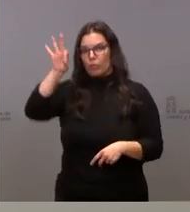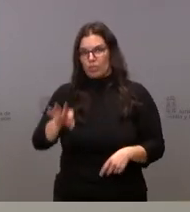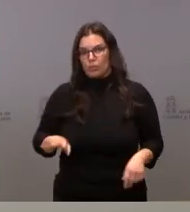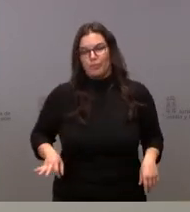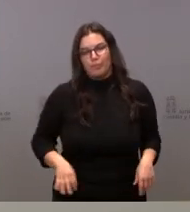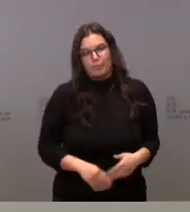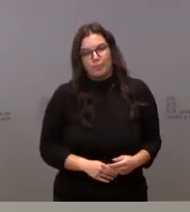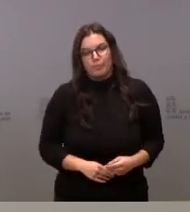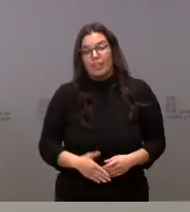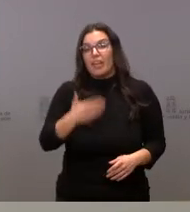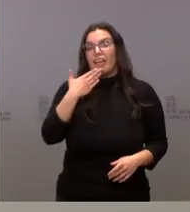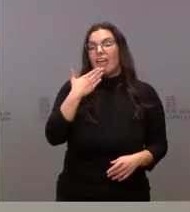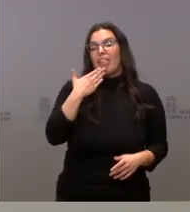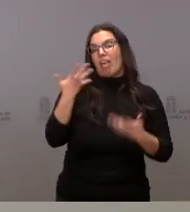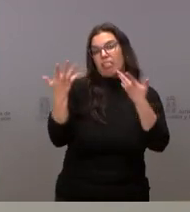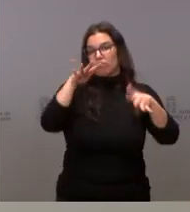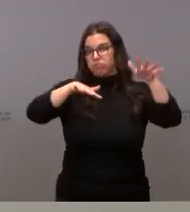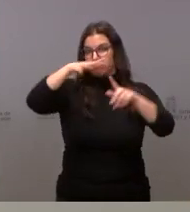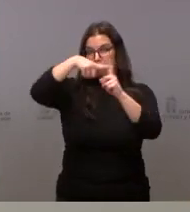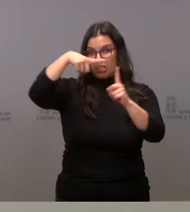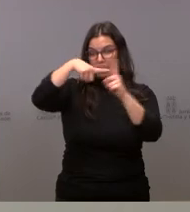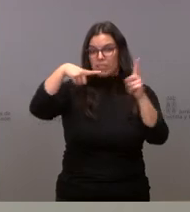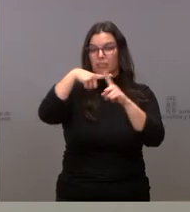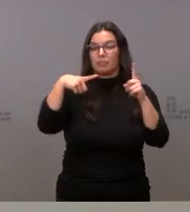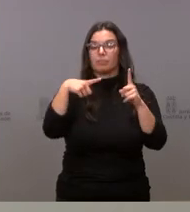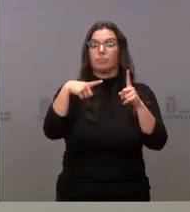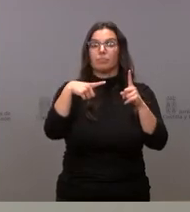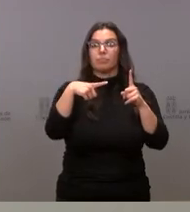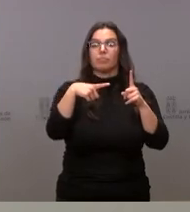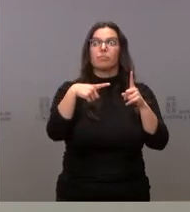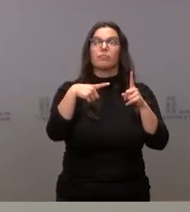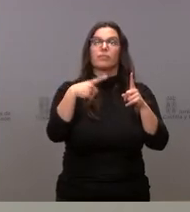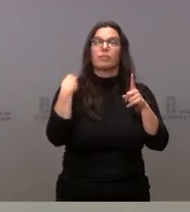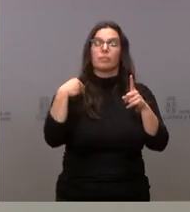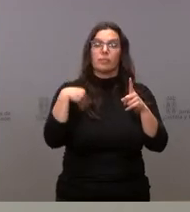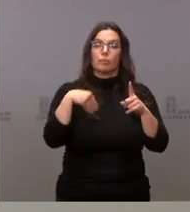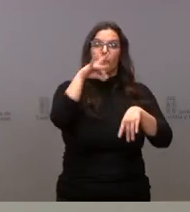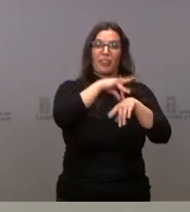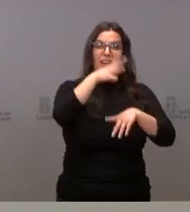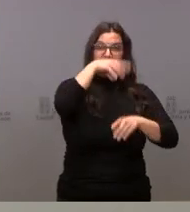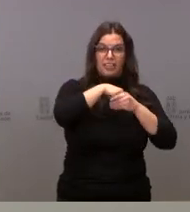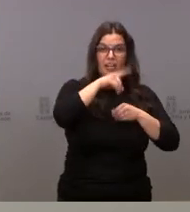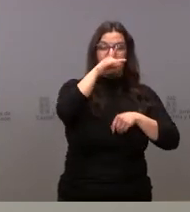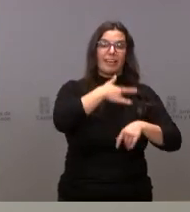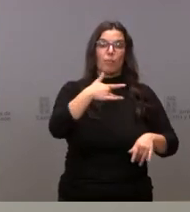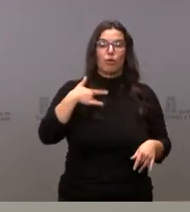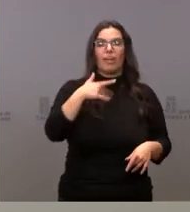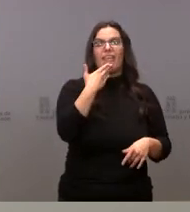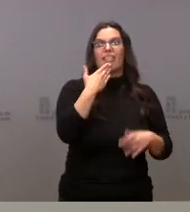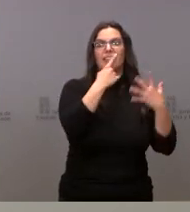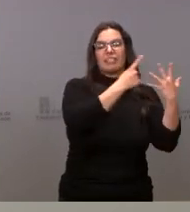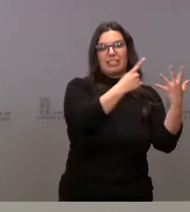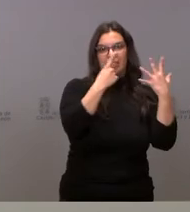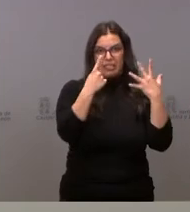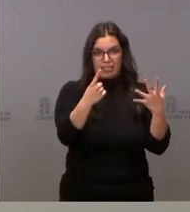la edad media de los pacientes ingresados en nuestros servicios de medicina interna y de neumología es de 76 años con un